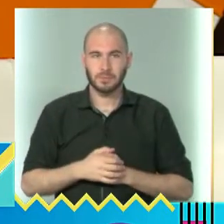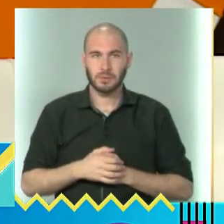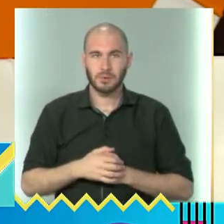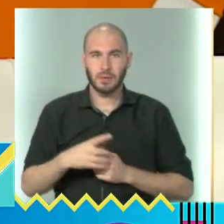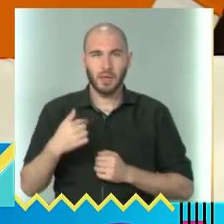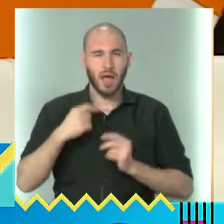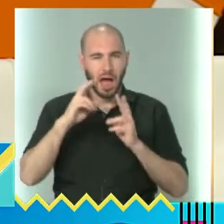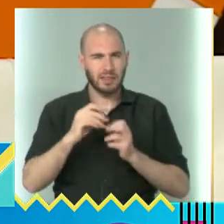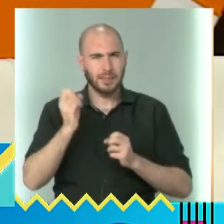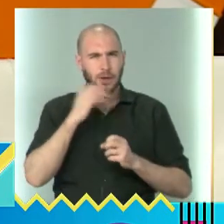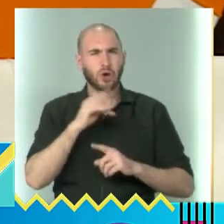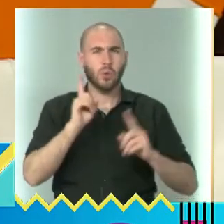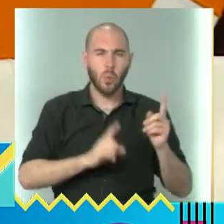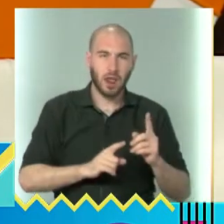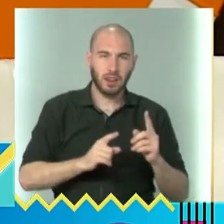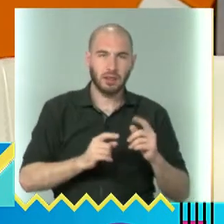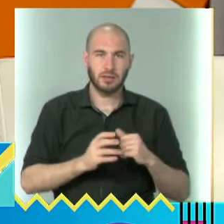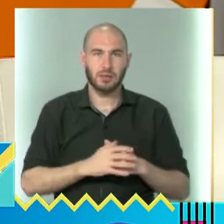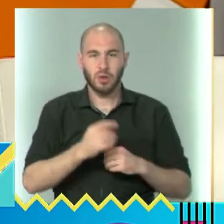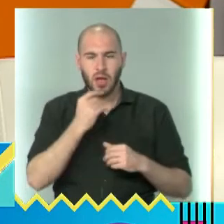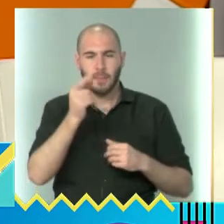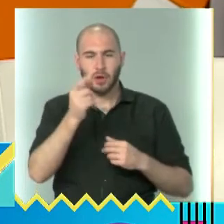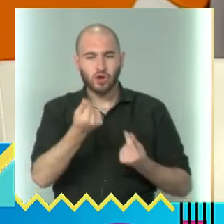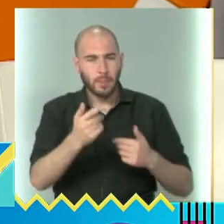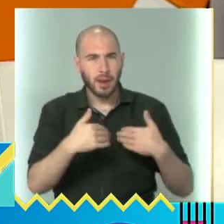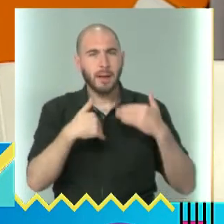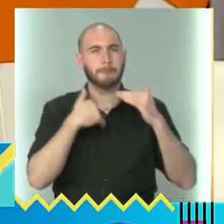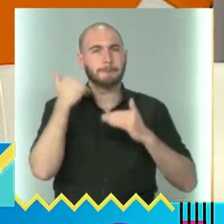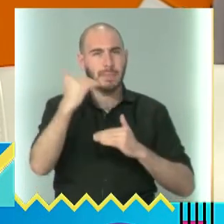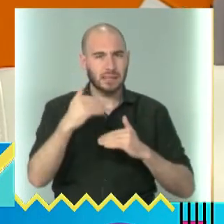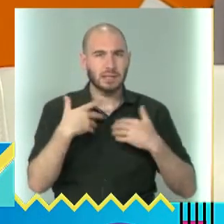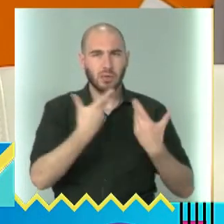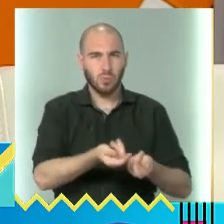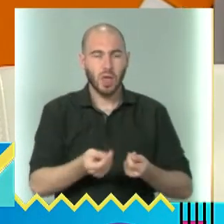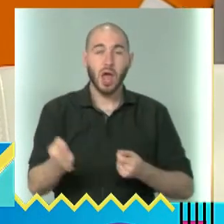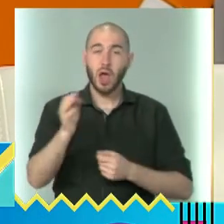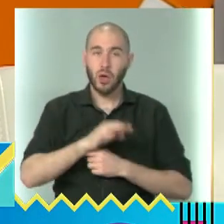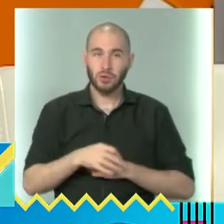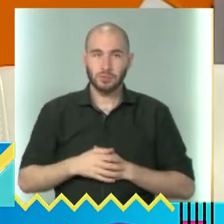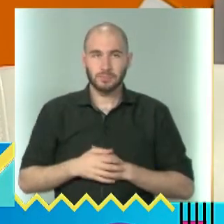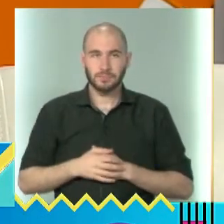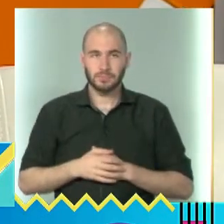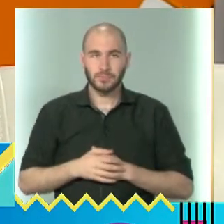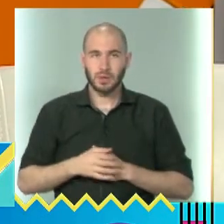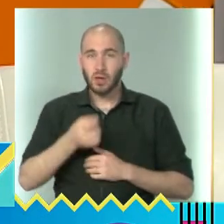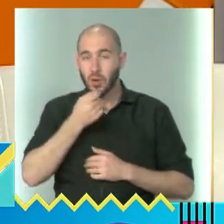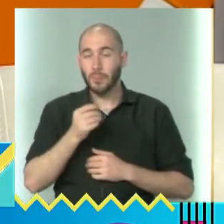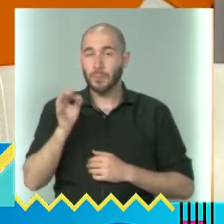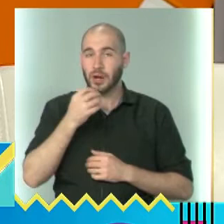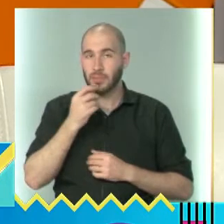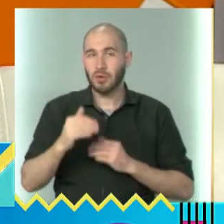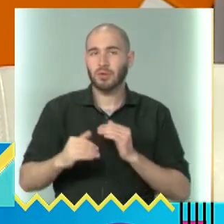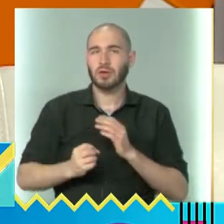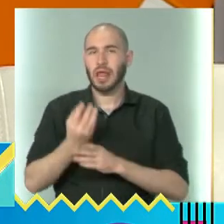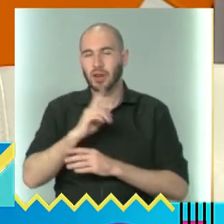que analizar qué es mejor, el hecho de ayudar al consumo de todo esto o no tratar de generarlo. Porque